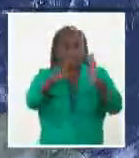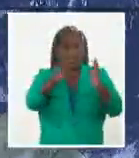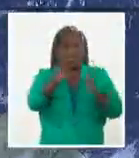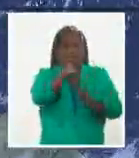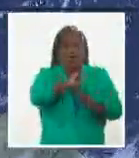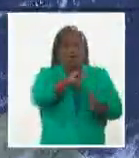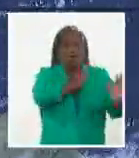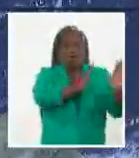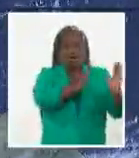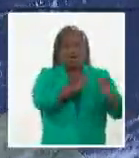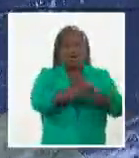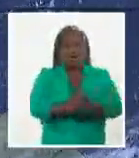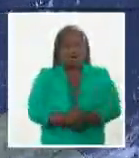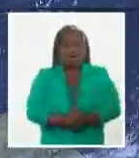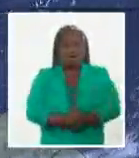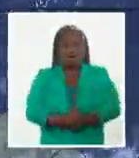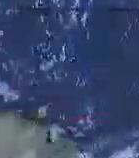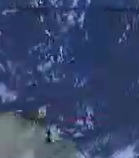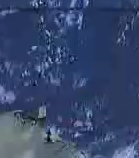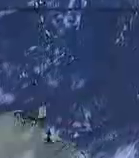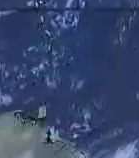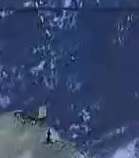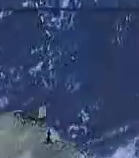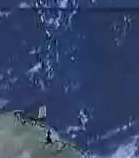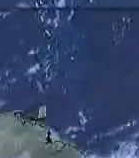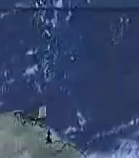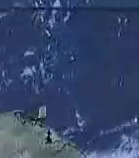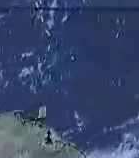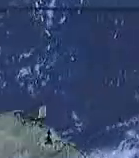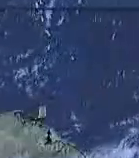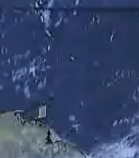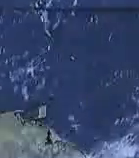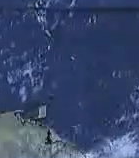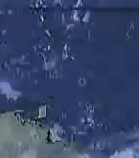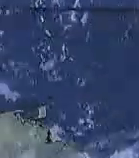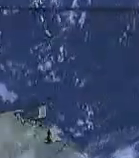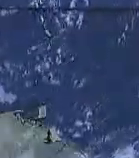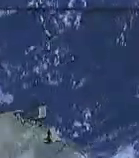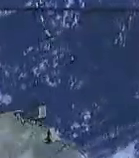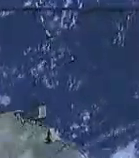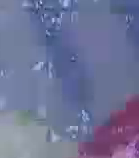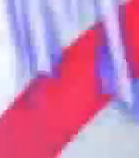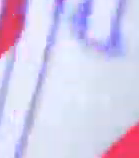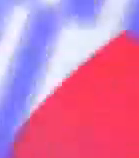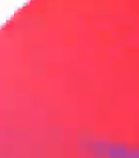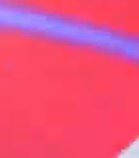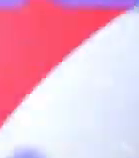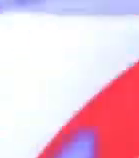tiempo. Gracias por la compañía. Como siempre le digo, cuídese mucho y tenga muy buen día.